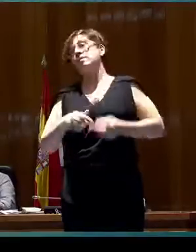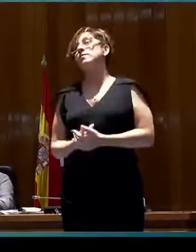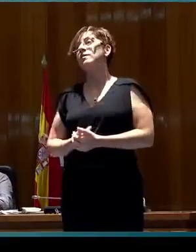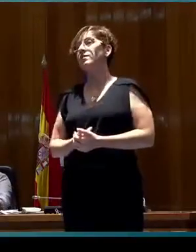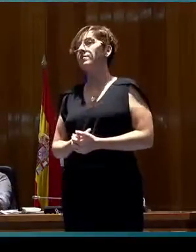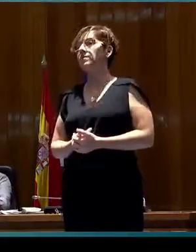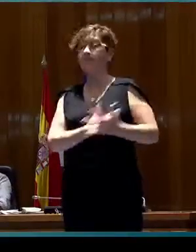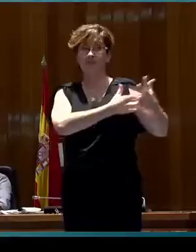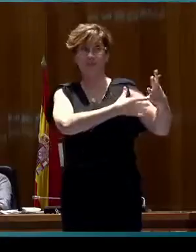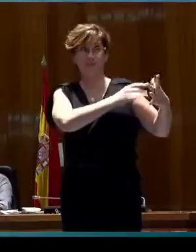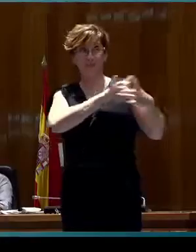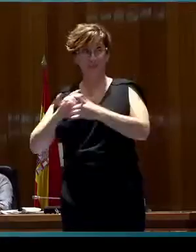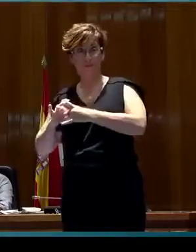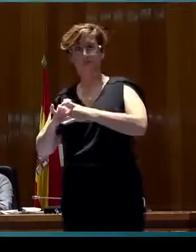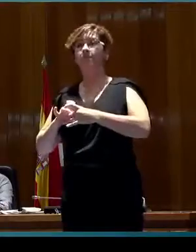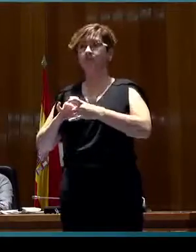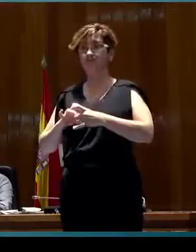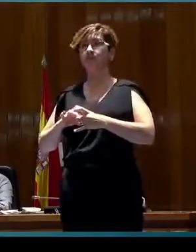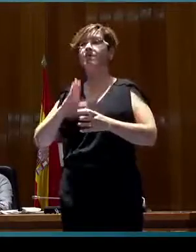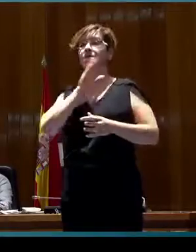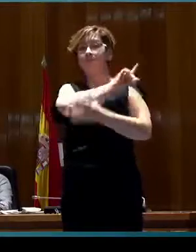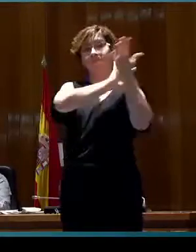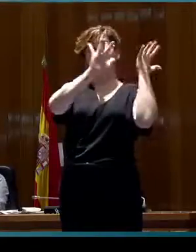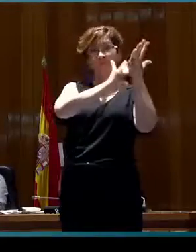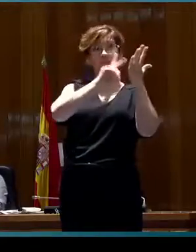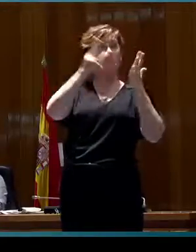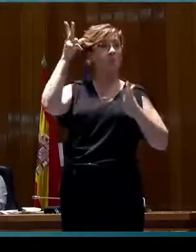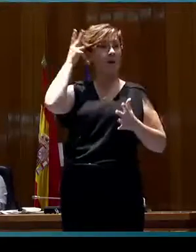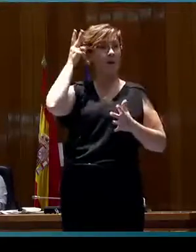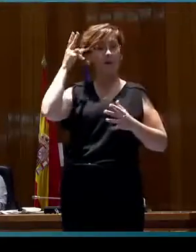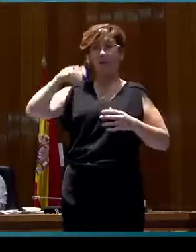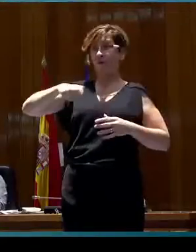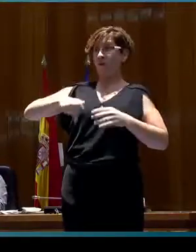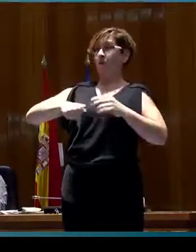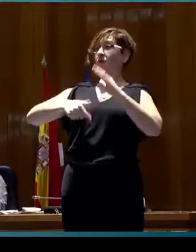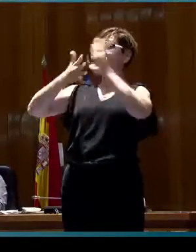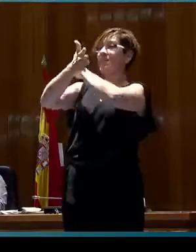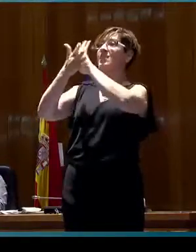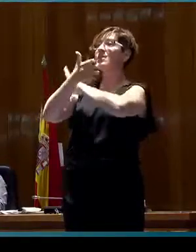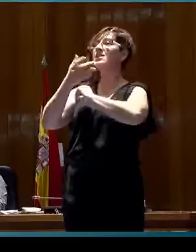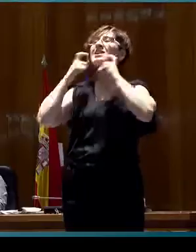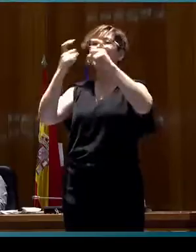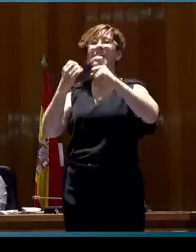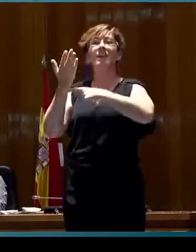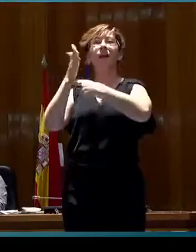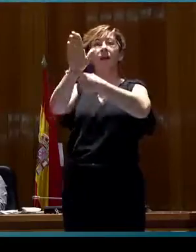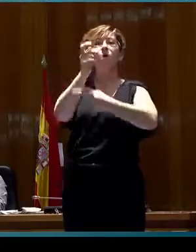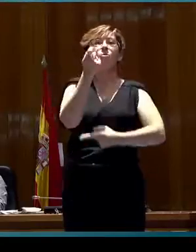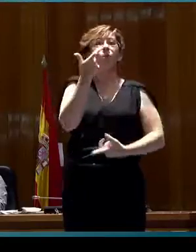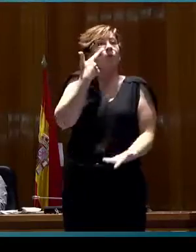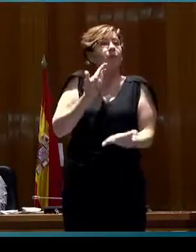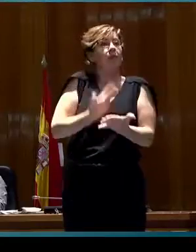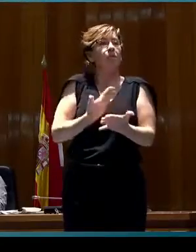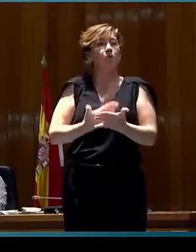puede colegirse de las palabras del profesor Reyes, esta comunicación lo que intenta es mostrar algo de lo que